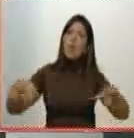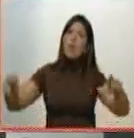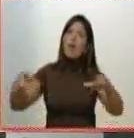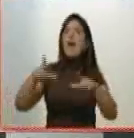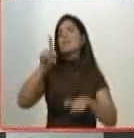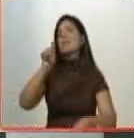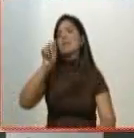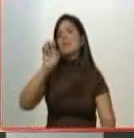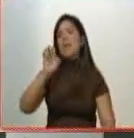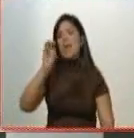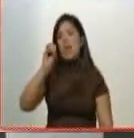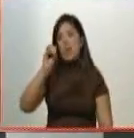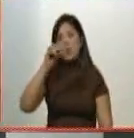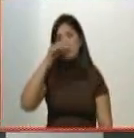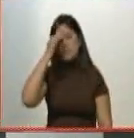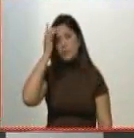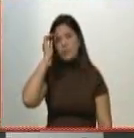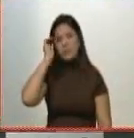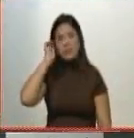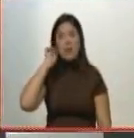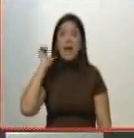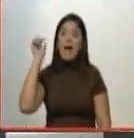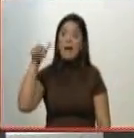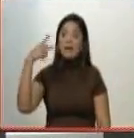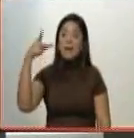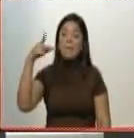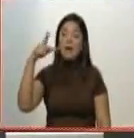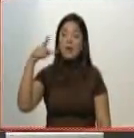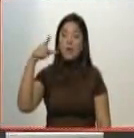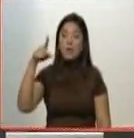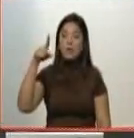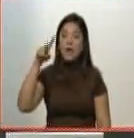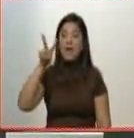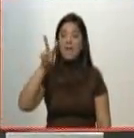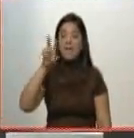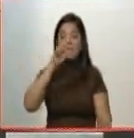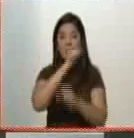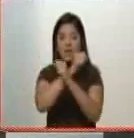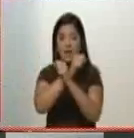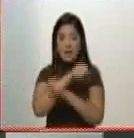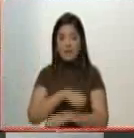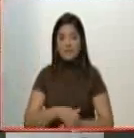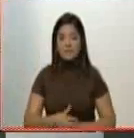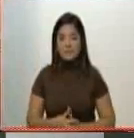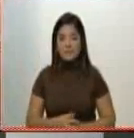Capri. La parroquia La Vega. La parroquia La